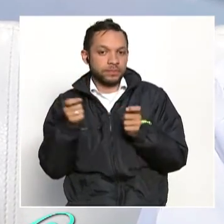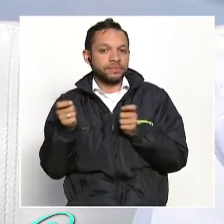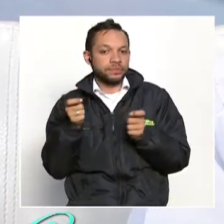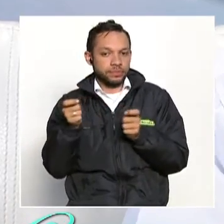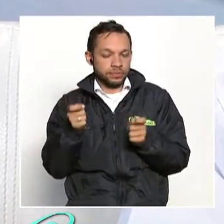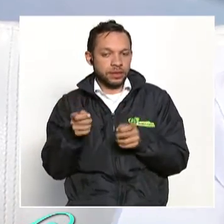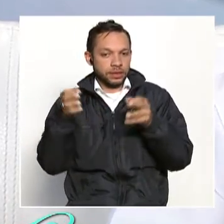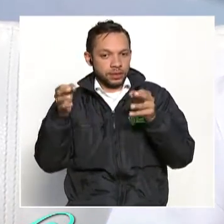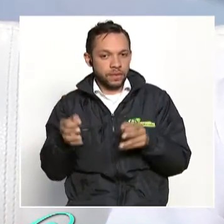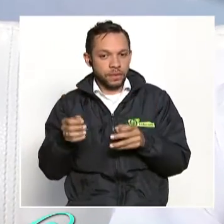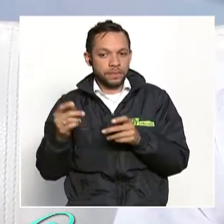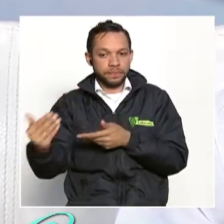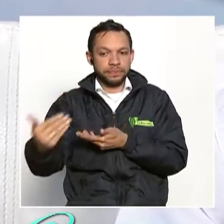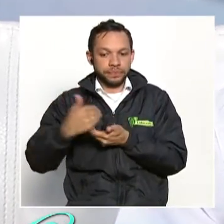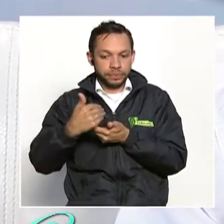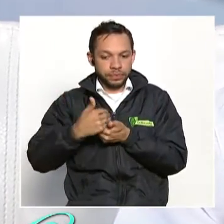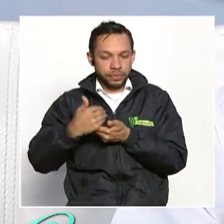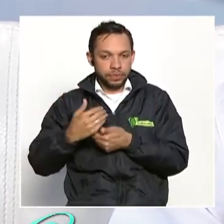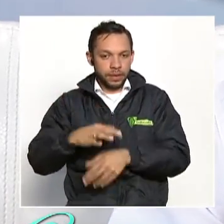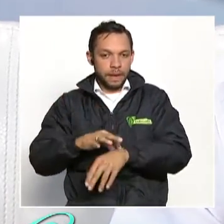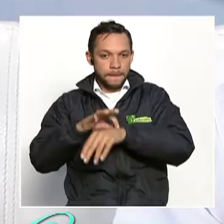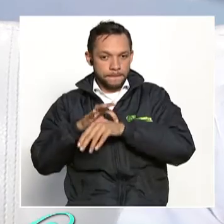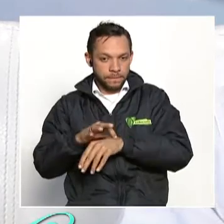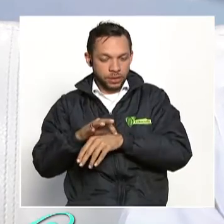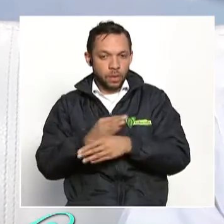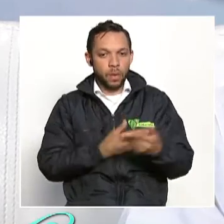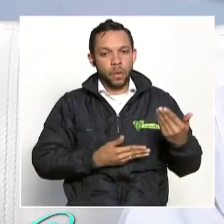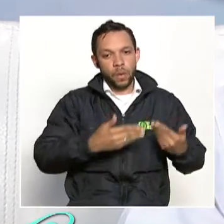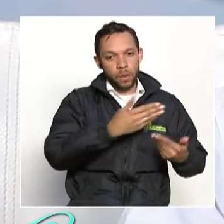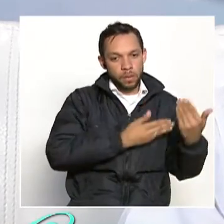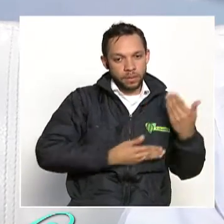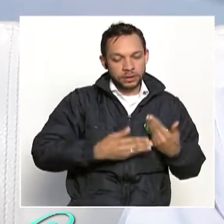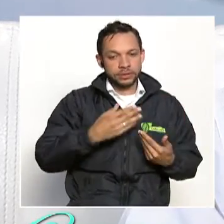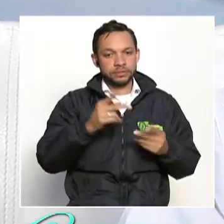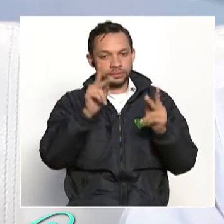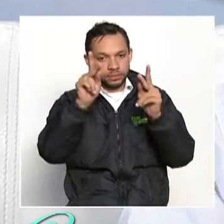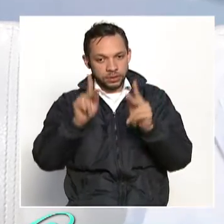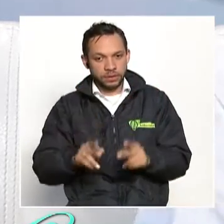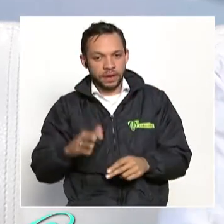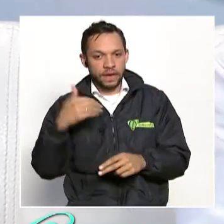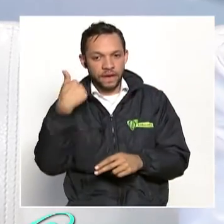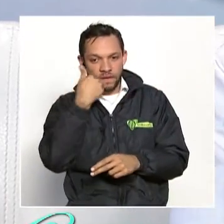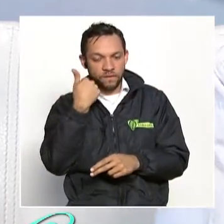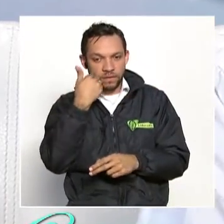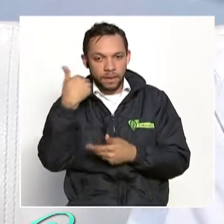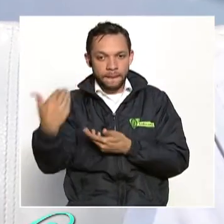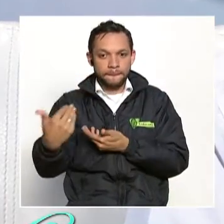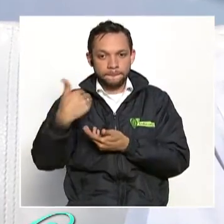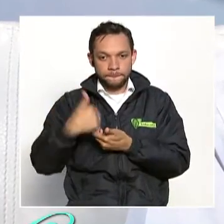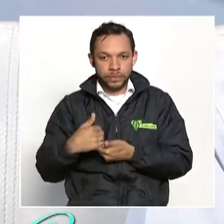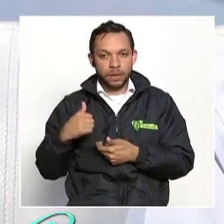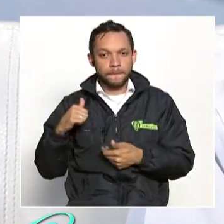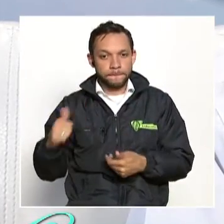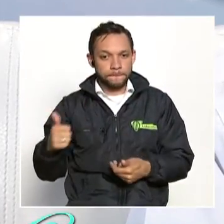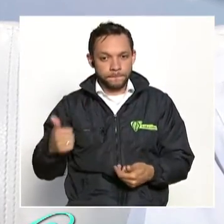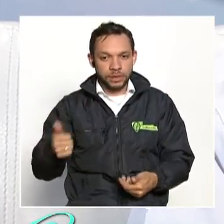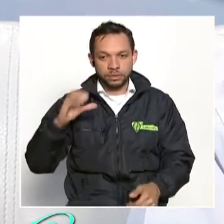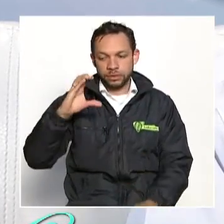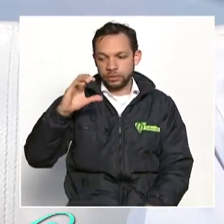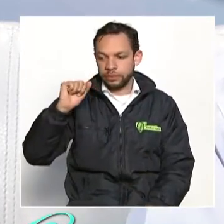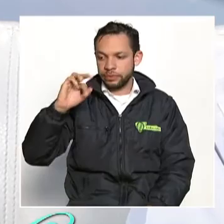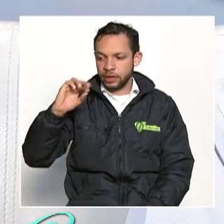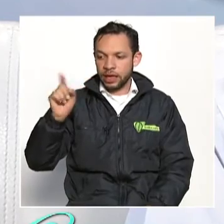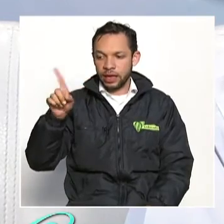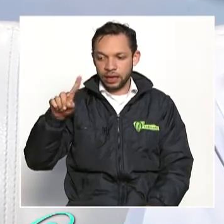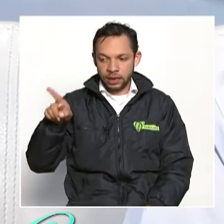a sus pacientes. Yo manejo los otros pacientes, todos los pacientes de Manizales que llegan a este tipo de terapia. Es el doctor Carlos el que se encarga en su consultorio